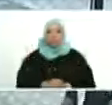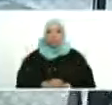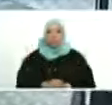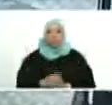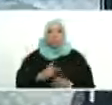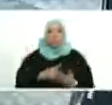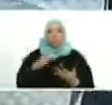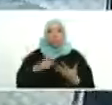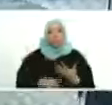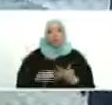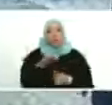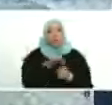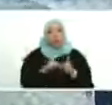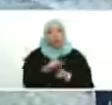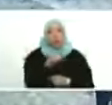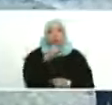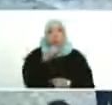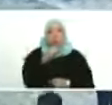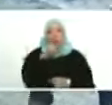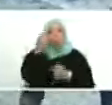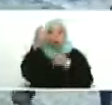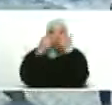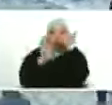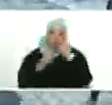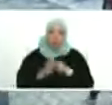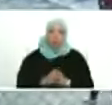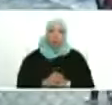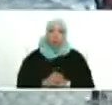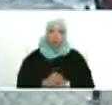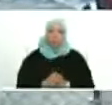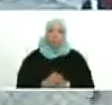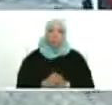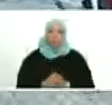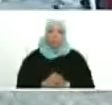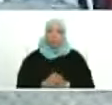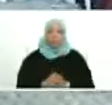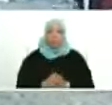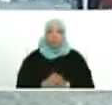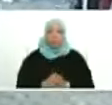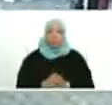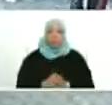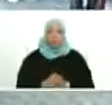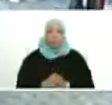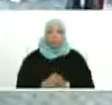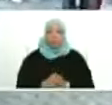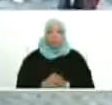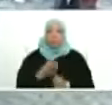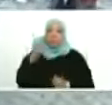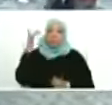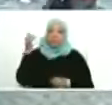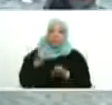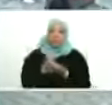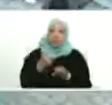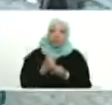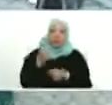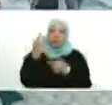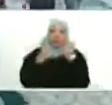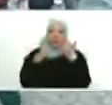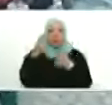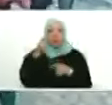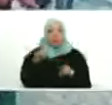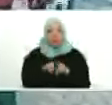Plaza ecológica Hugo Rafael Chávez Fría. El sueño de nuestro comandante